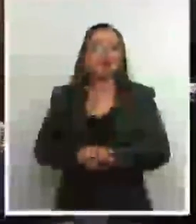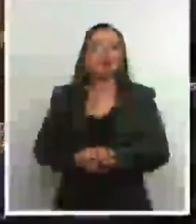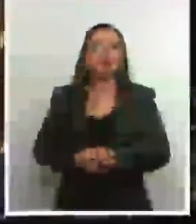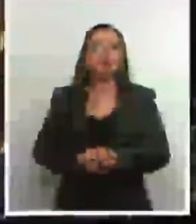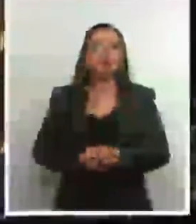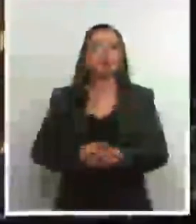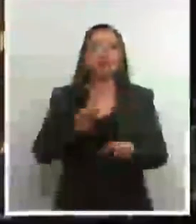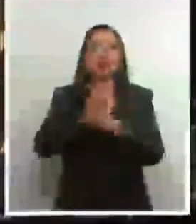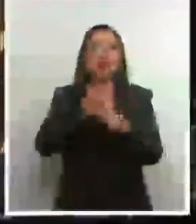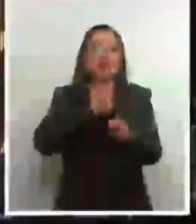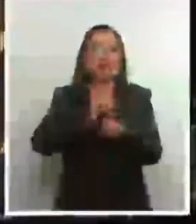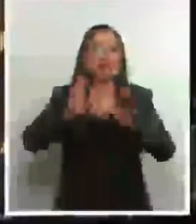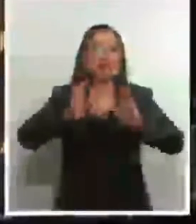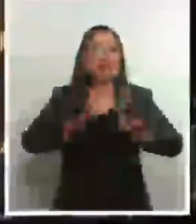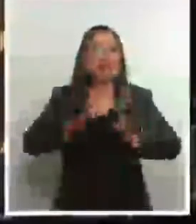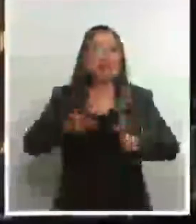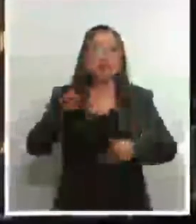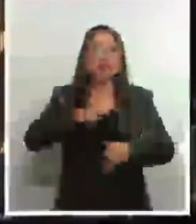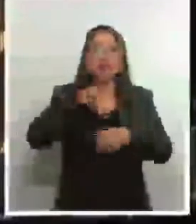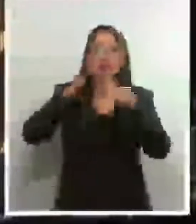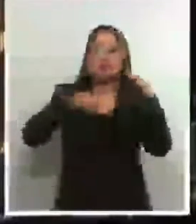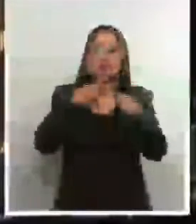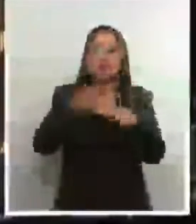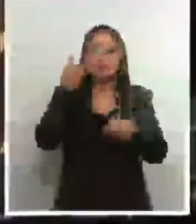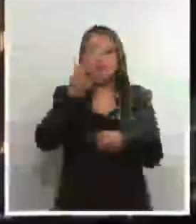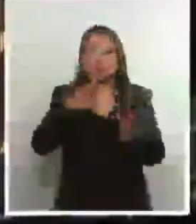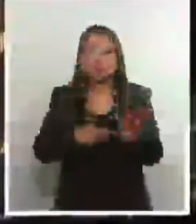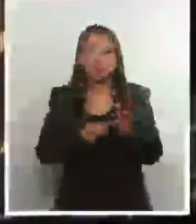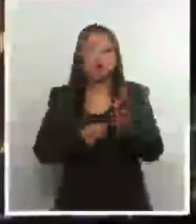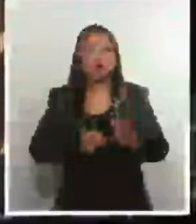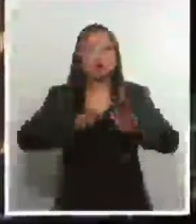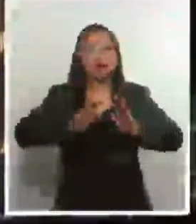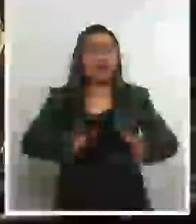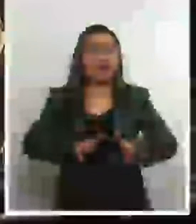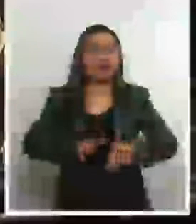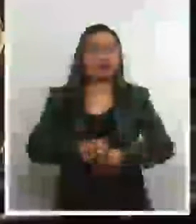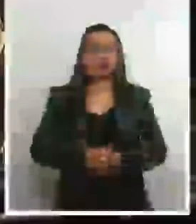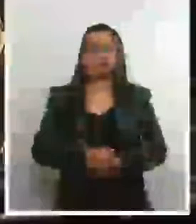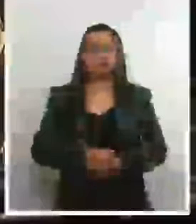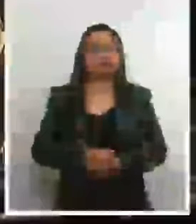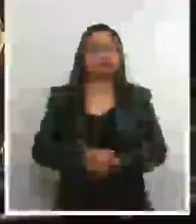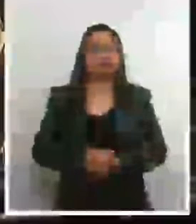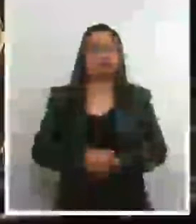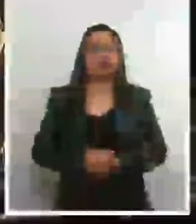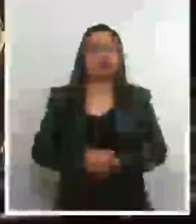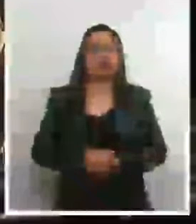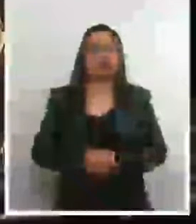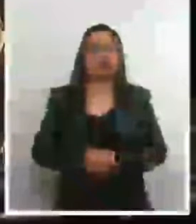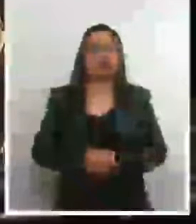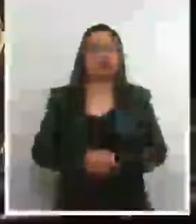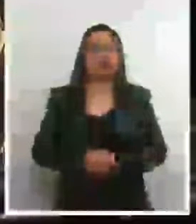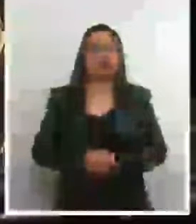No basta decir que es una tendencia mundial. Y la otra es que